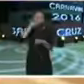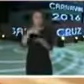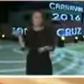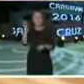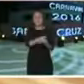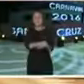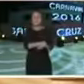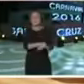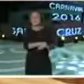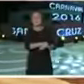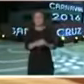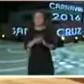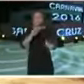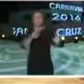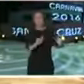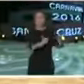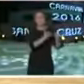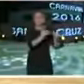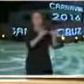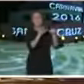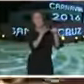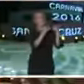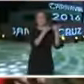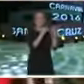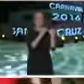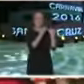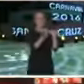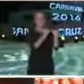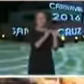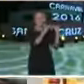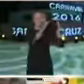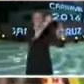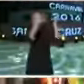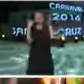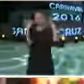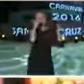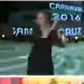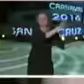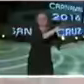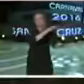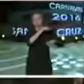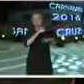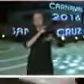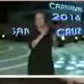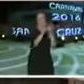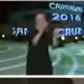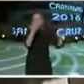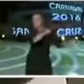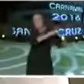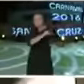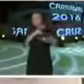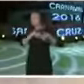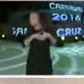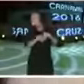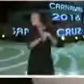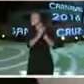llevo yo de Tenerife. En mi alma tu aplauso sincero. Si pude conocer tu